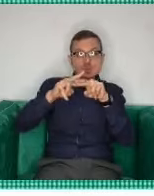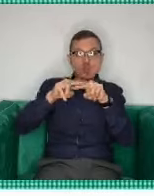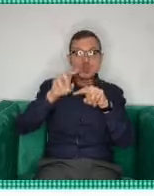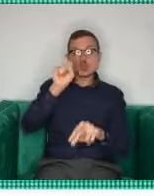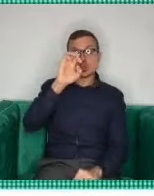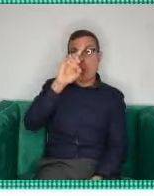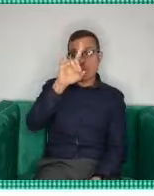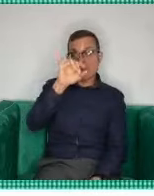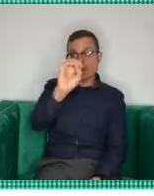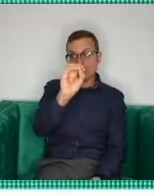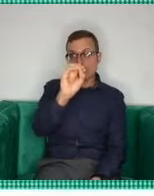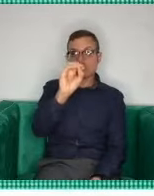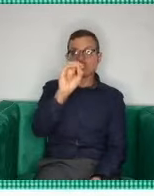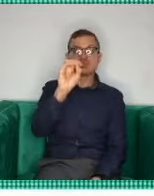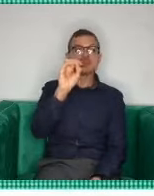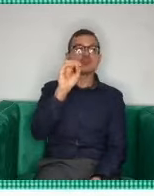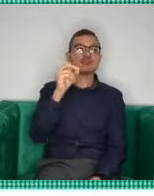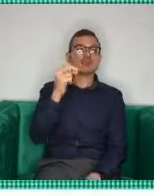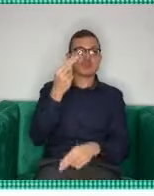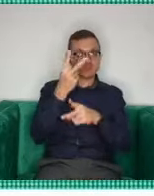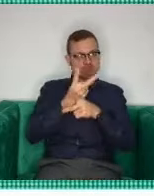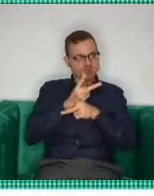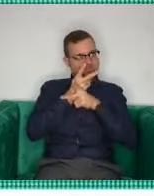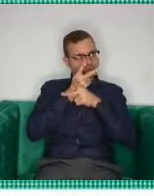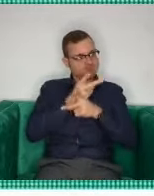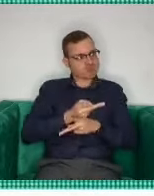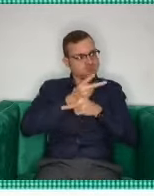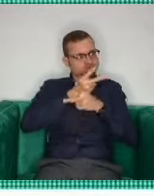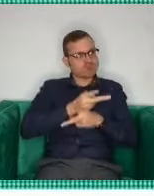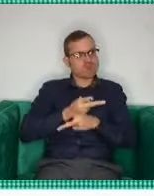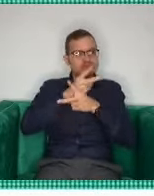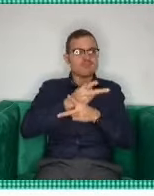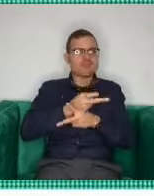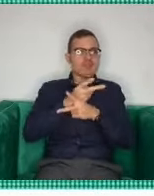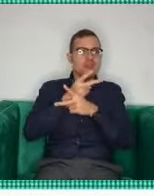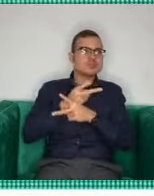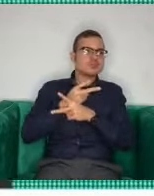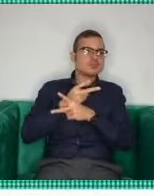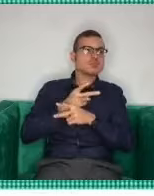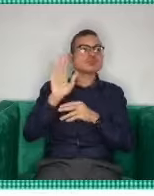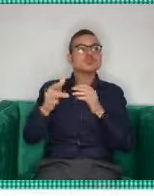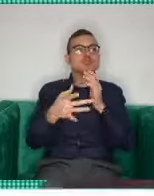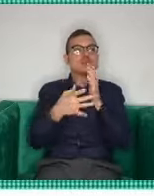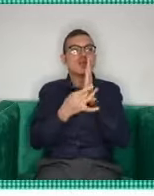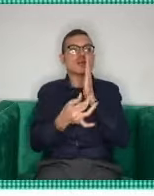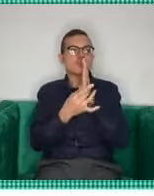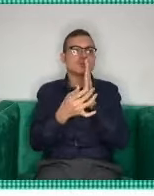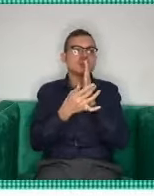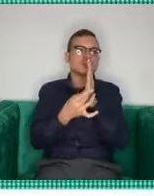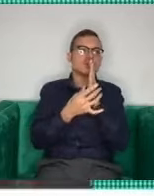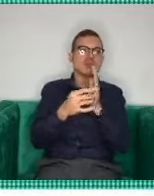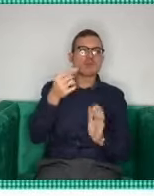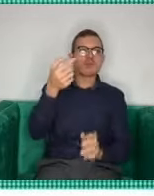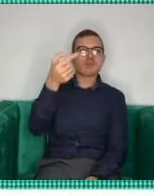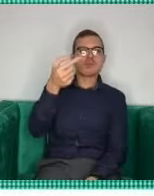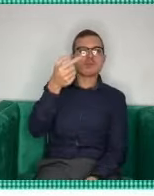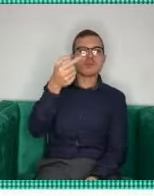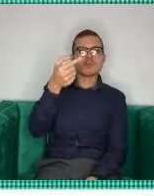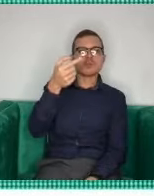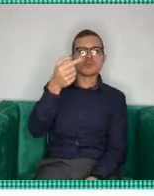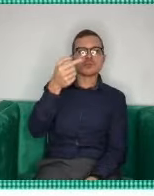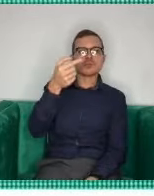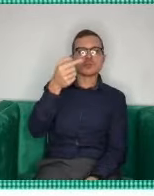claro. Ah, no, que cocina con aceite de girasol. Ajá. Mm. Pues yo a ese paciente le diría, intenta cocinar